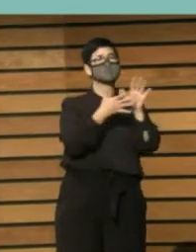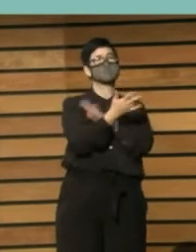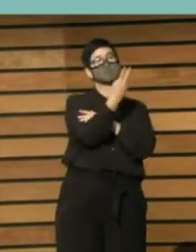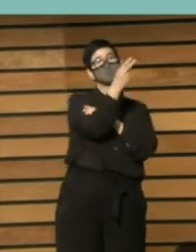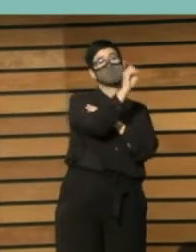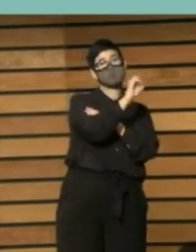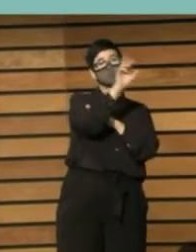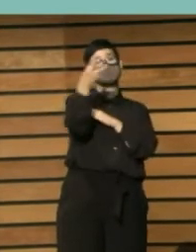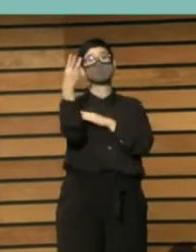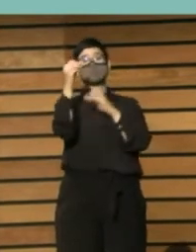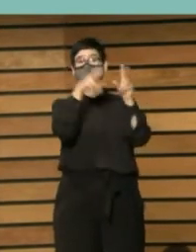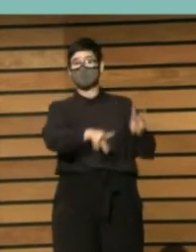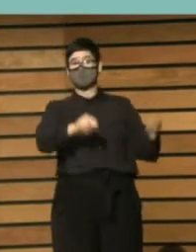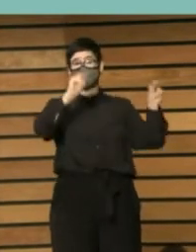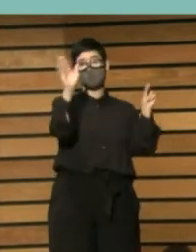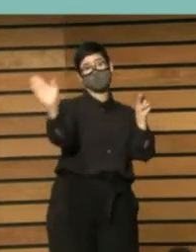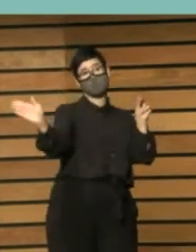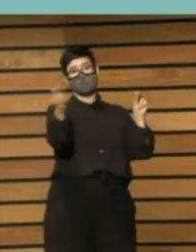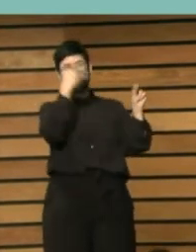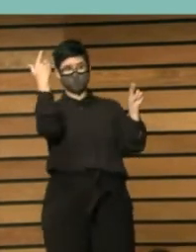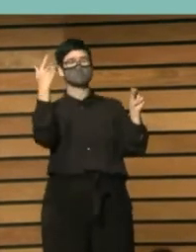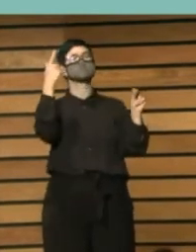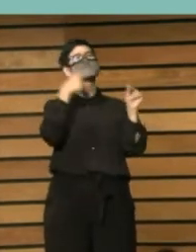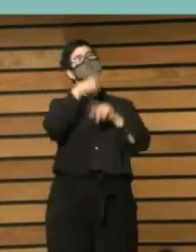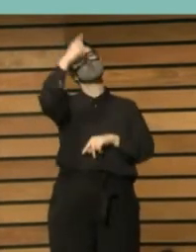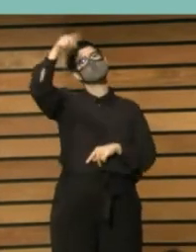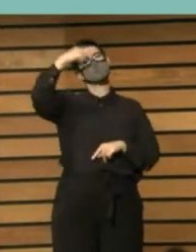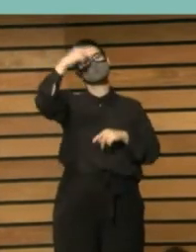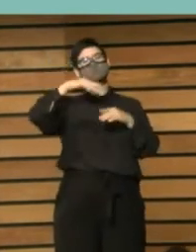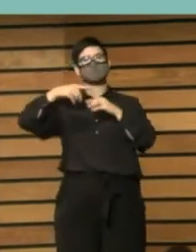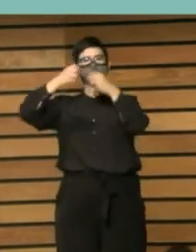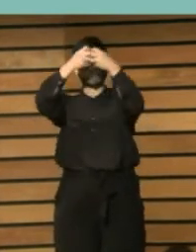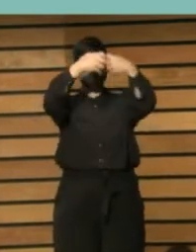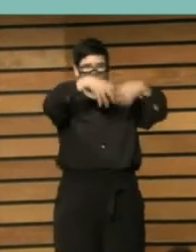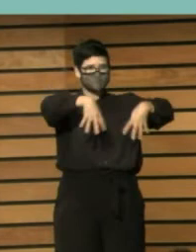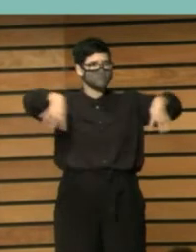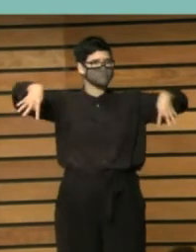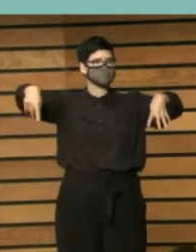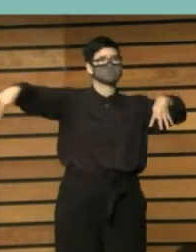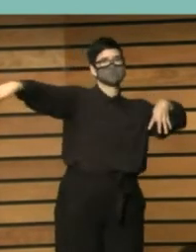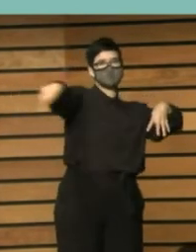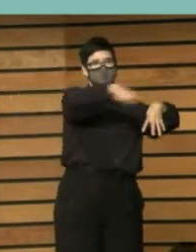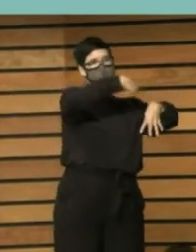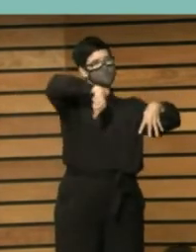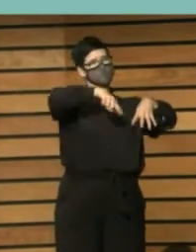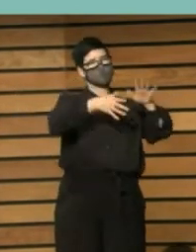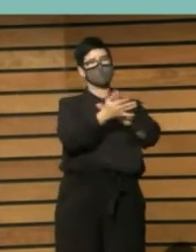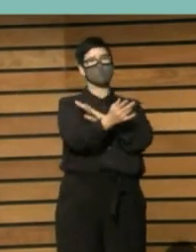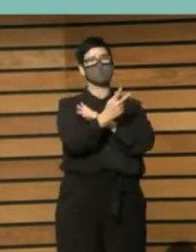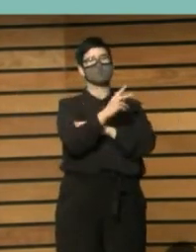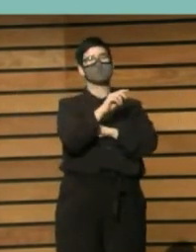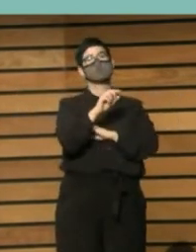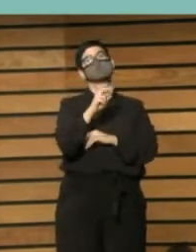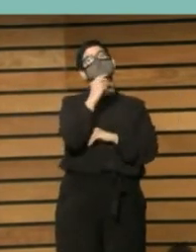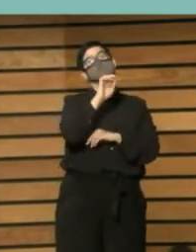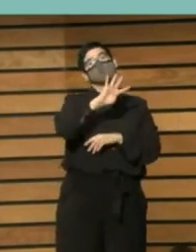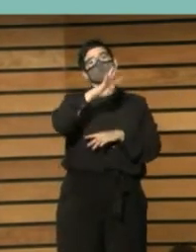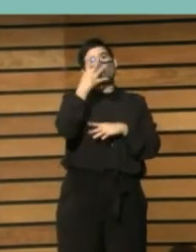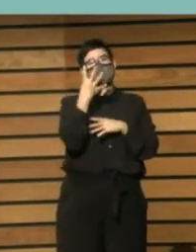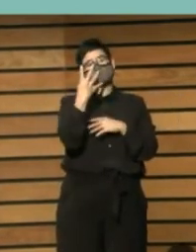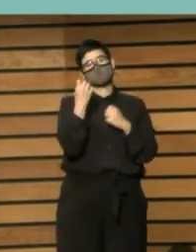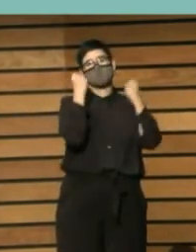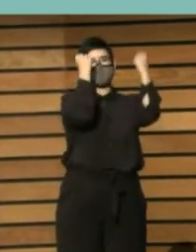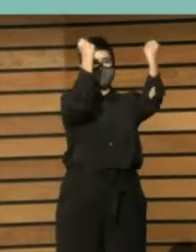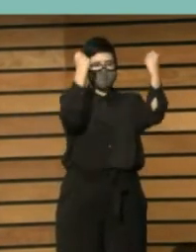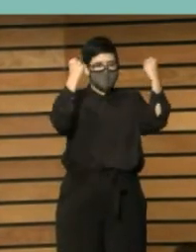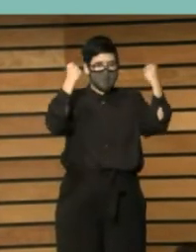post-2030, cultura, aparte de ser transversal, sea como realmente el cuarto pilar de la sostenibilidad. Como